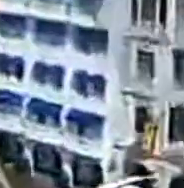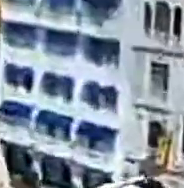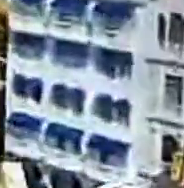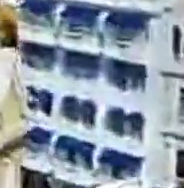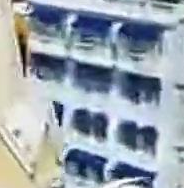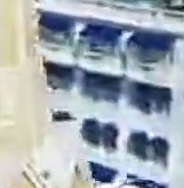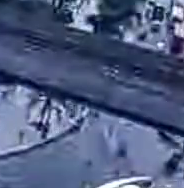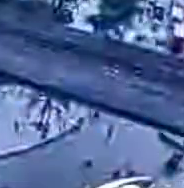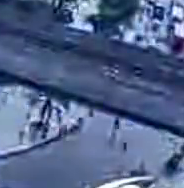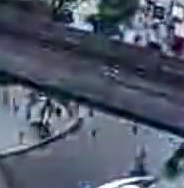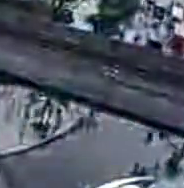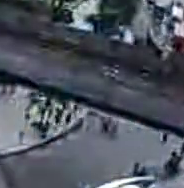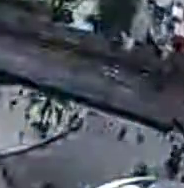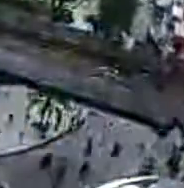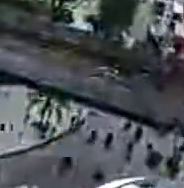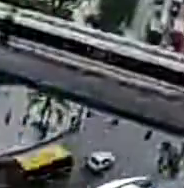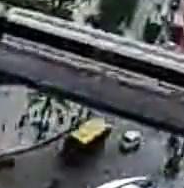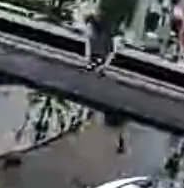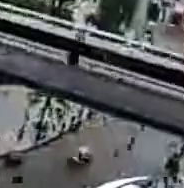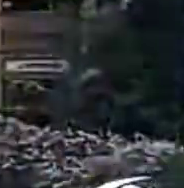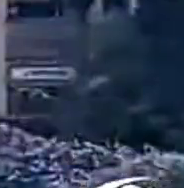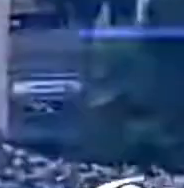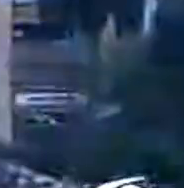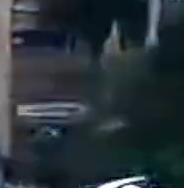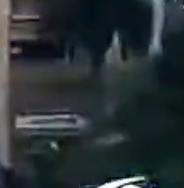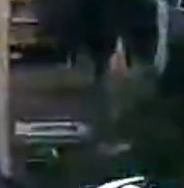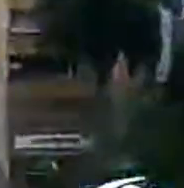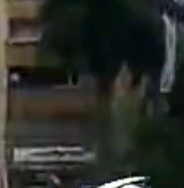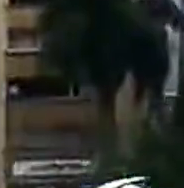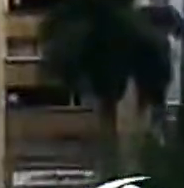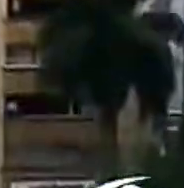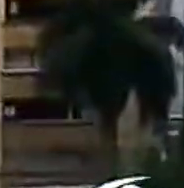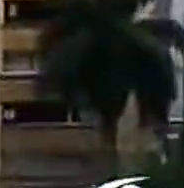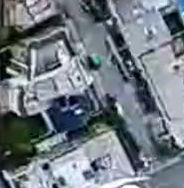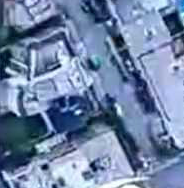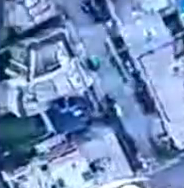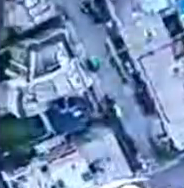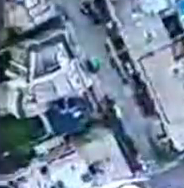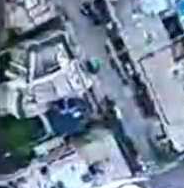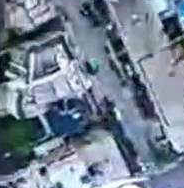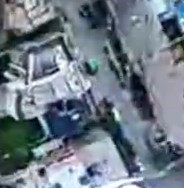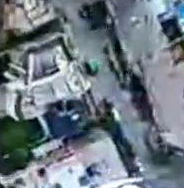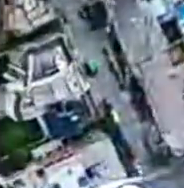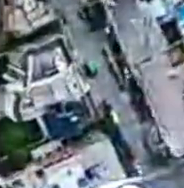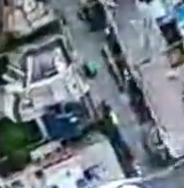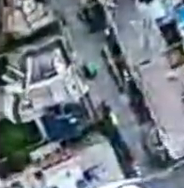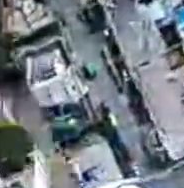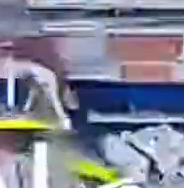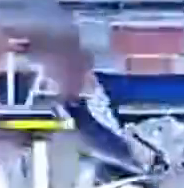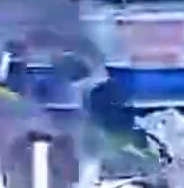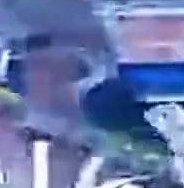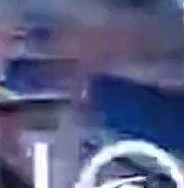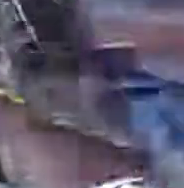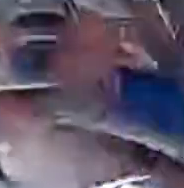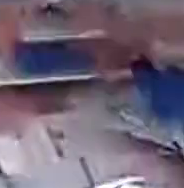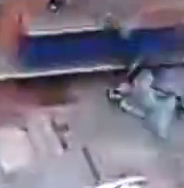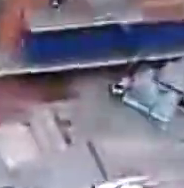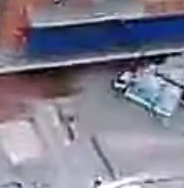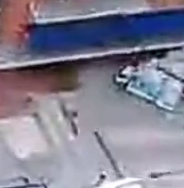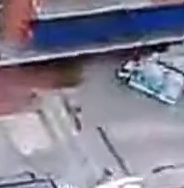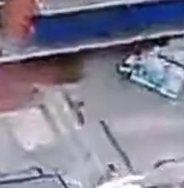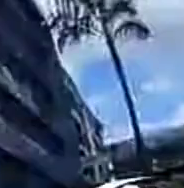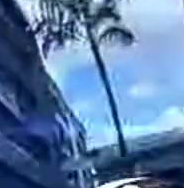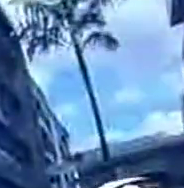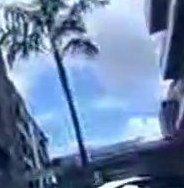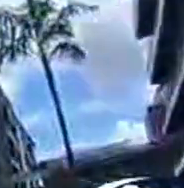Desde el Centro de Noticias de Caracol Televisión en Bogotá, esto es Noticias Caracol Edición del Mediodía.